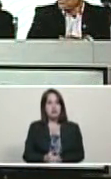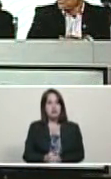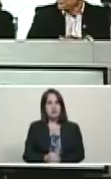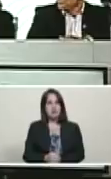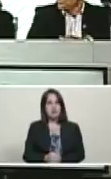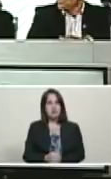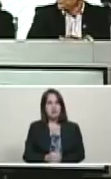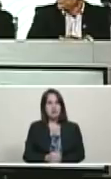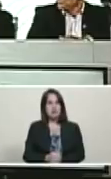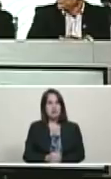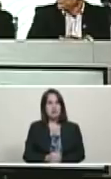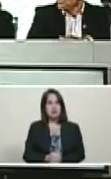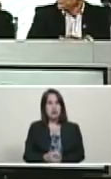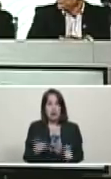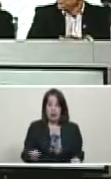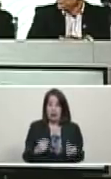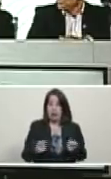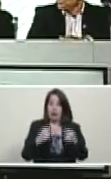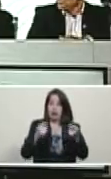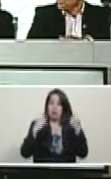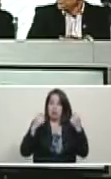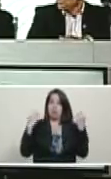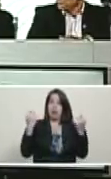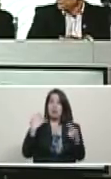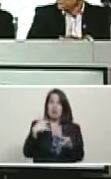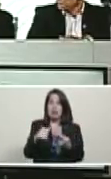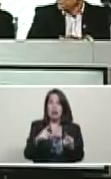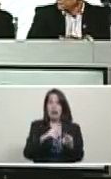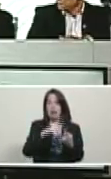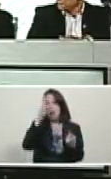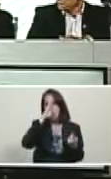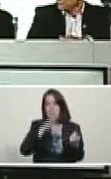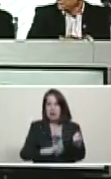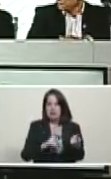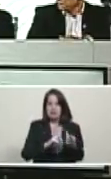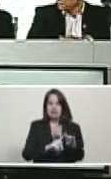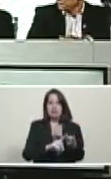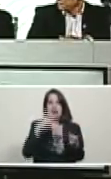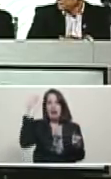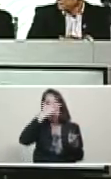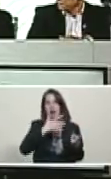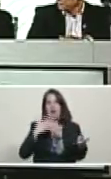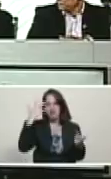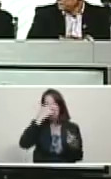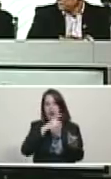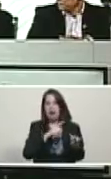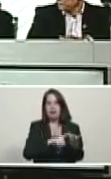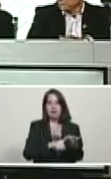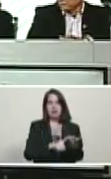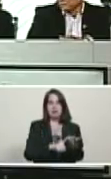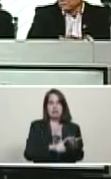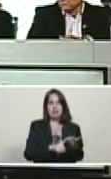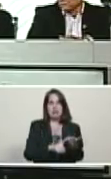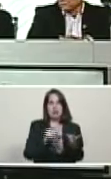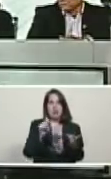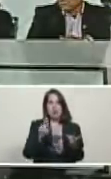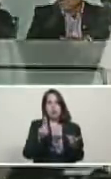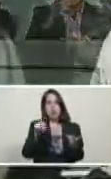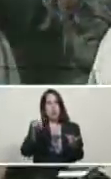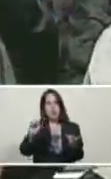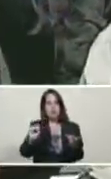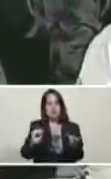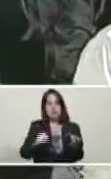increíble mire la campaña que hay compañeros de brasil de zambia de túnez